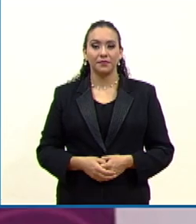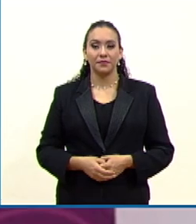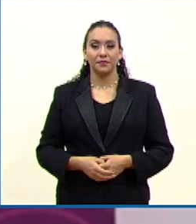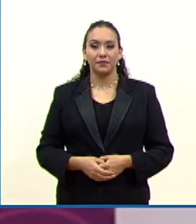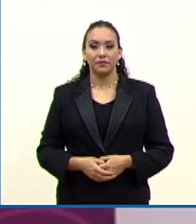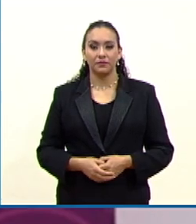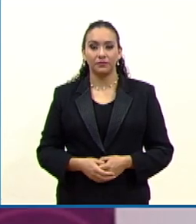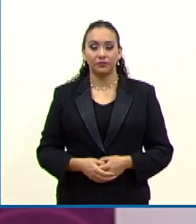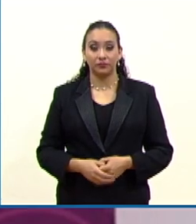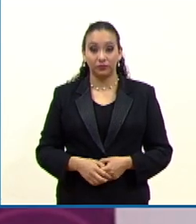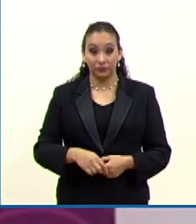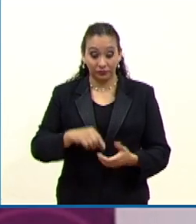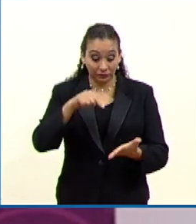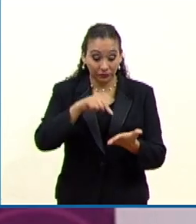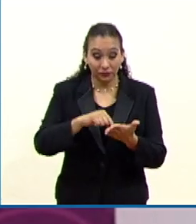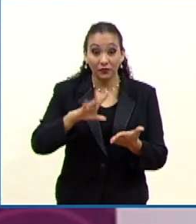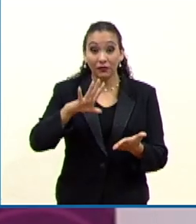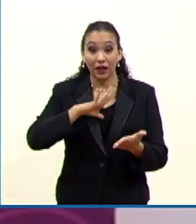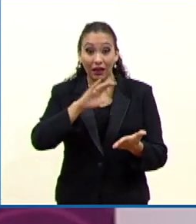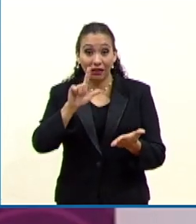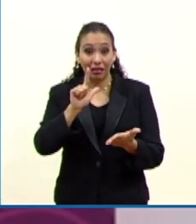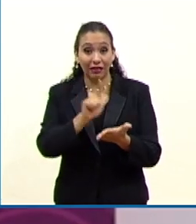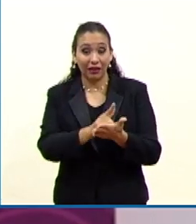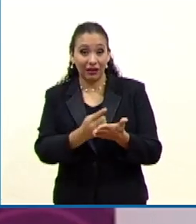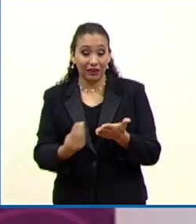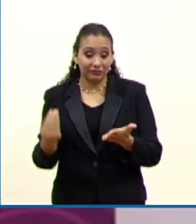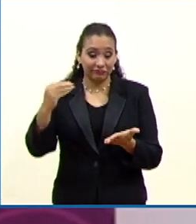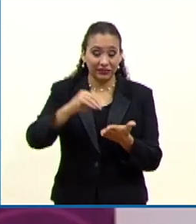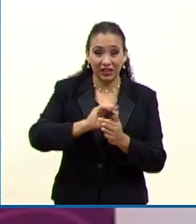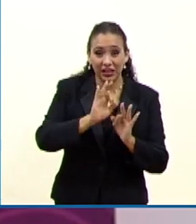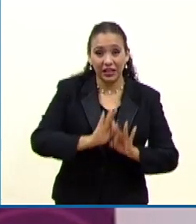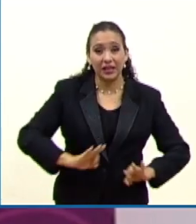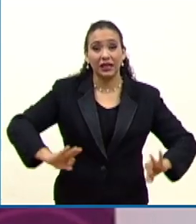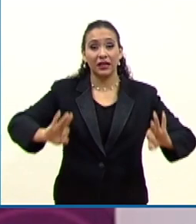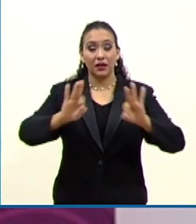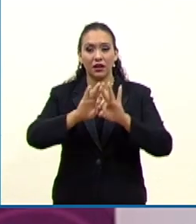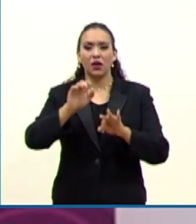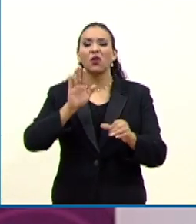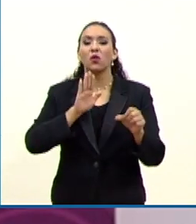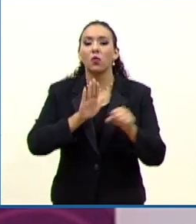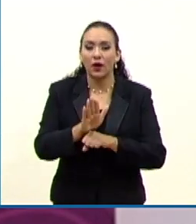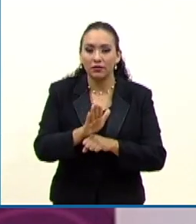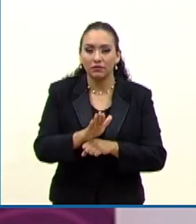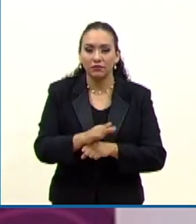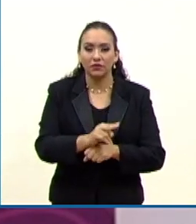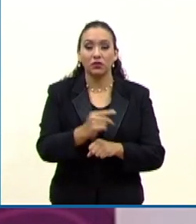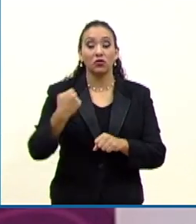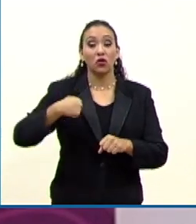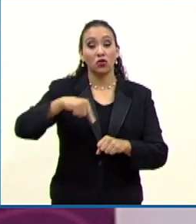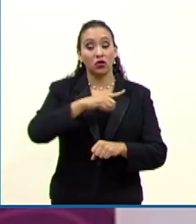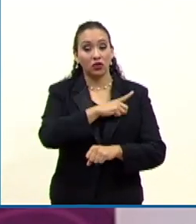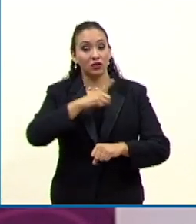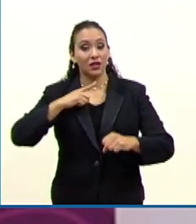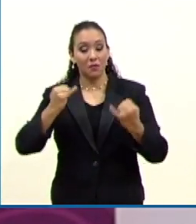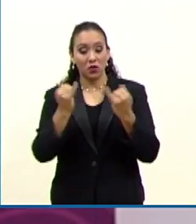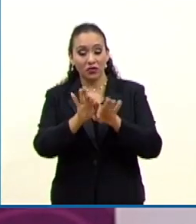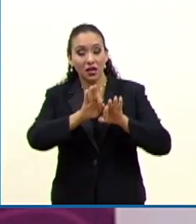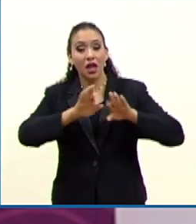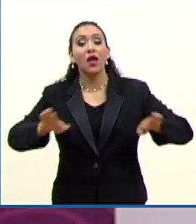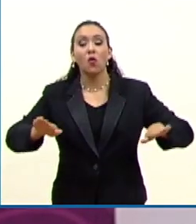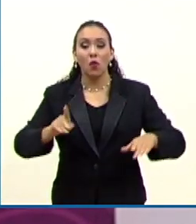Nuestro mandato fundamental es transversalizar la perspectiva de género, la igualdad y la no